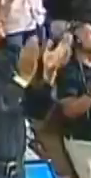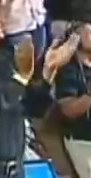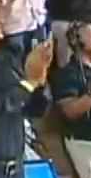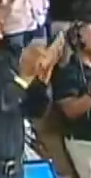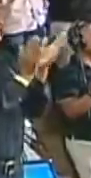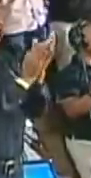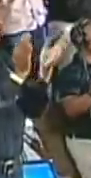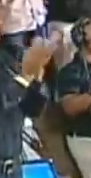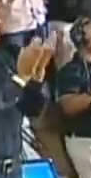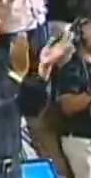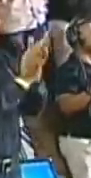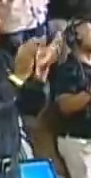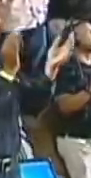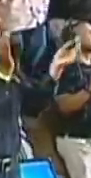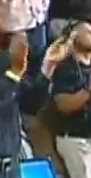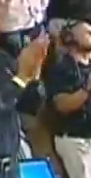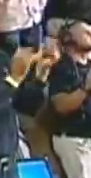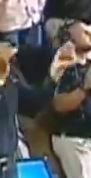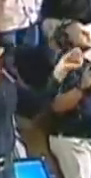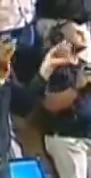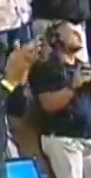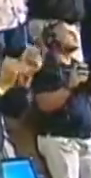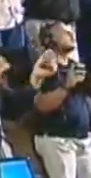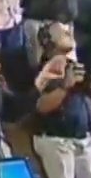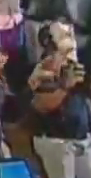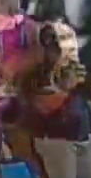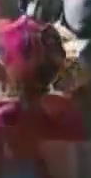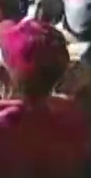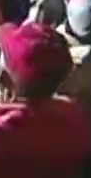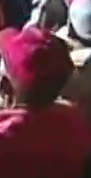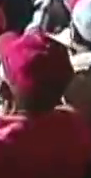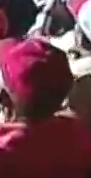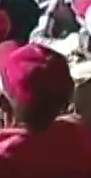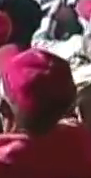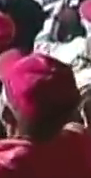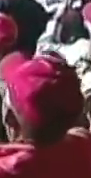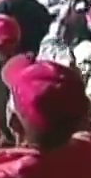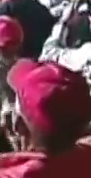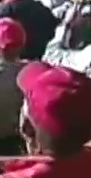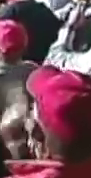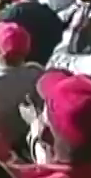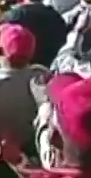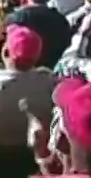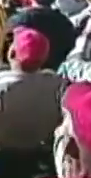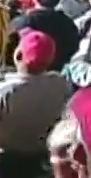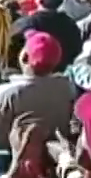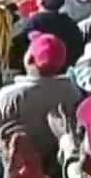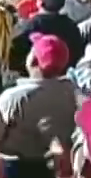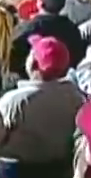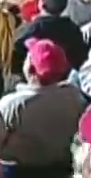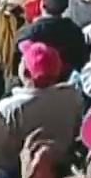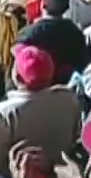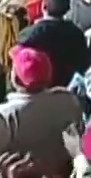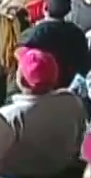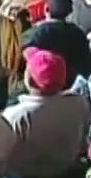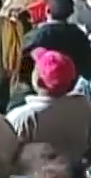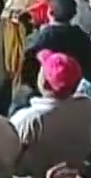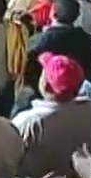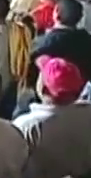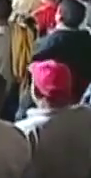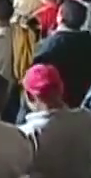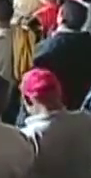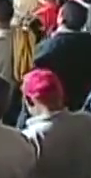Alguien planta una flor, junto al Bolívar le dicen el libertador. El libertador, grito